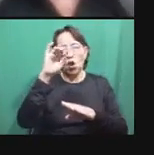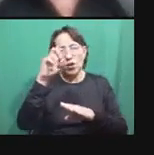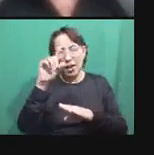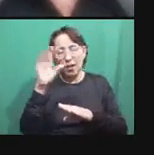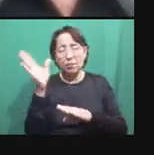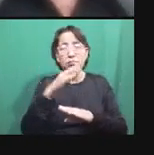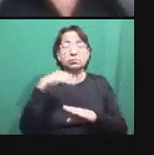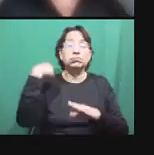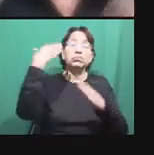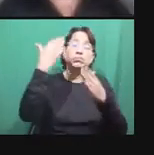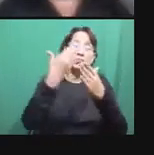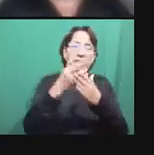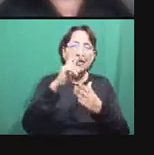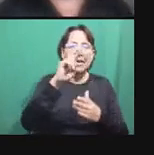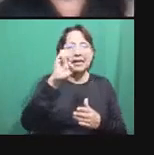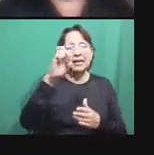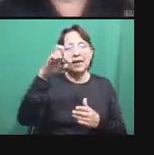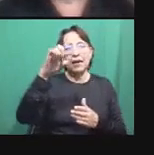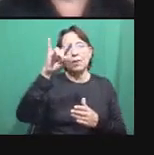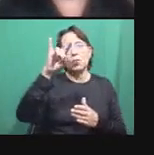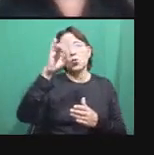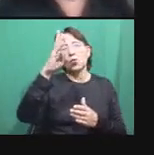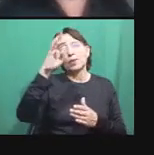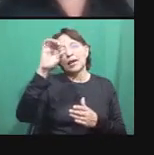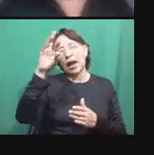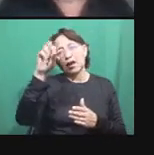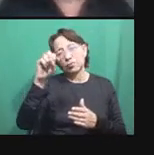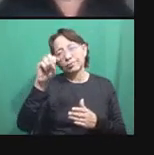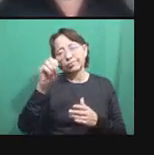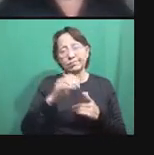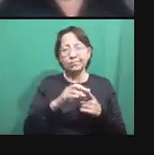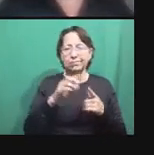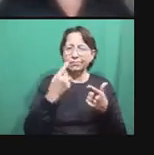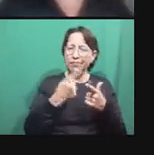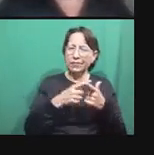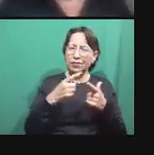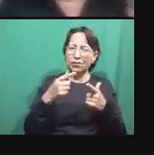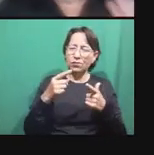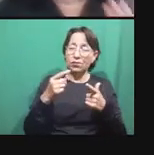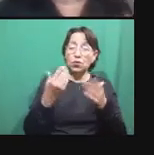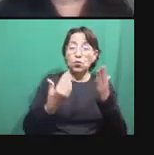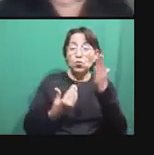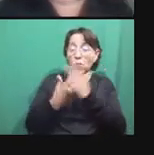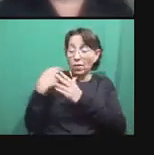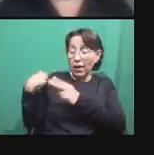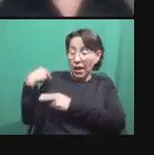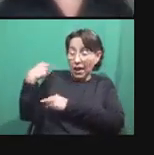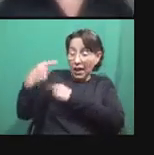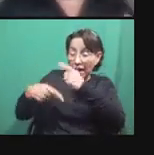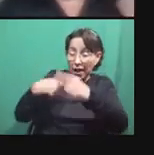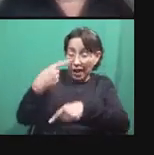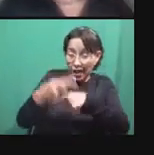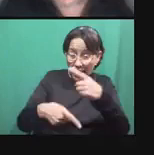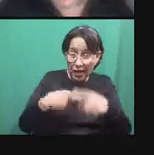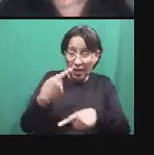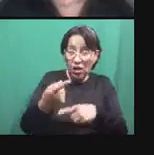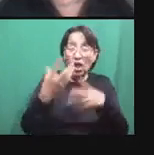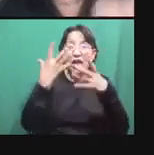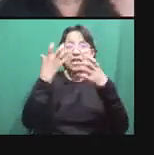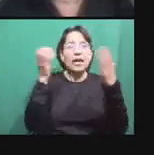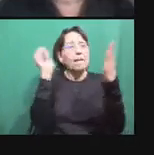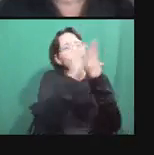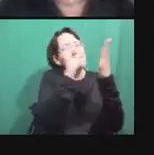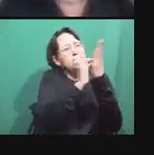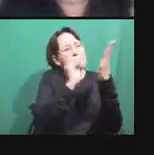quede lo que las nuevas generaciones quieran grabar sobre ellos. Es decir, garantizar que haya una hegemonía en la narrativa y en